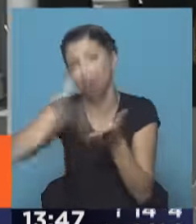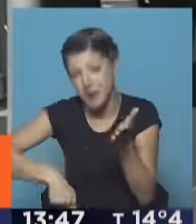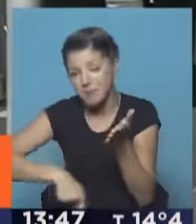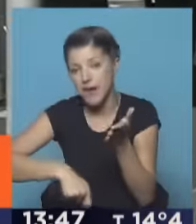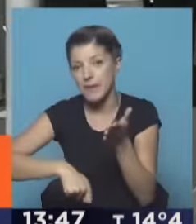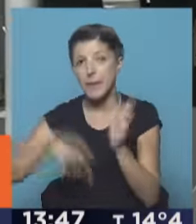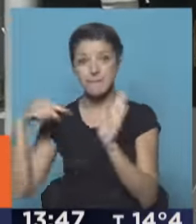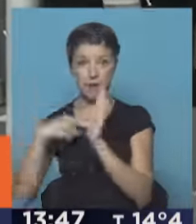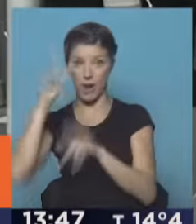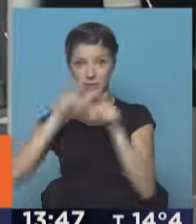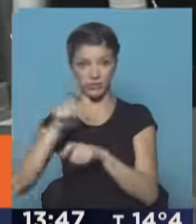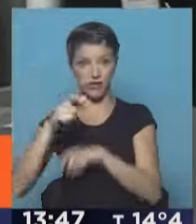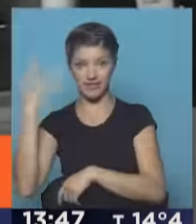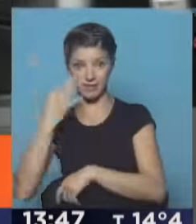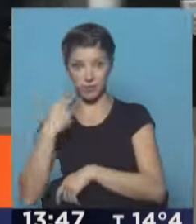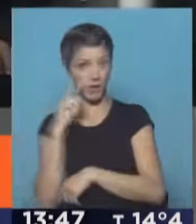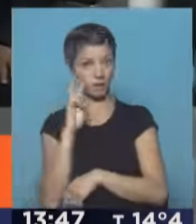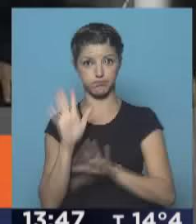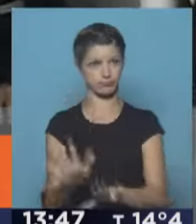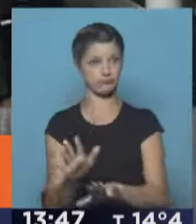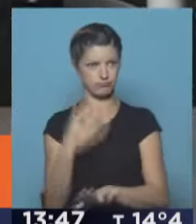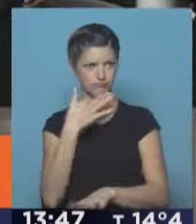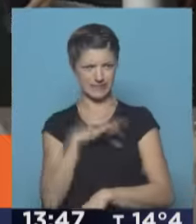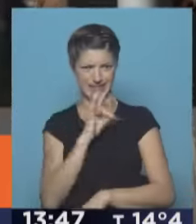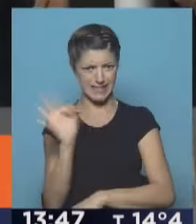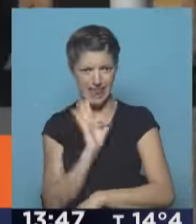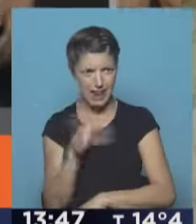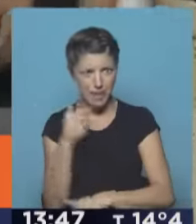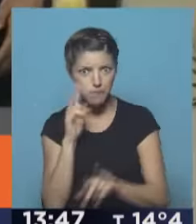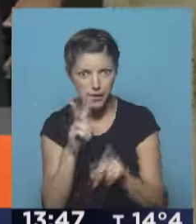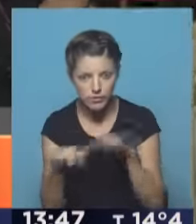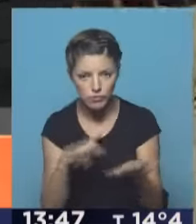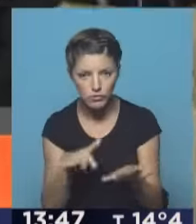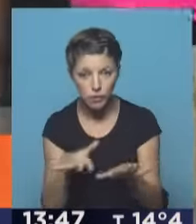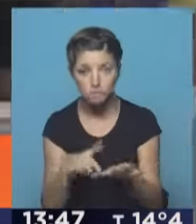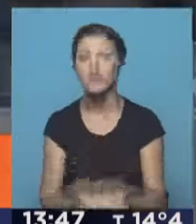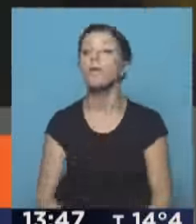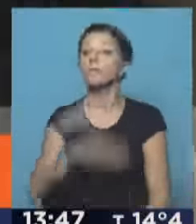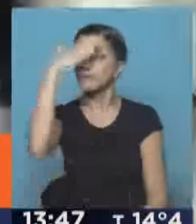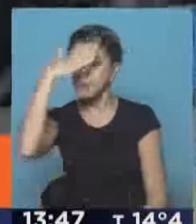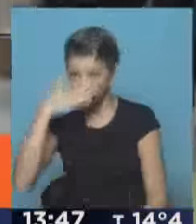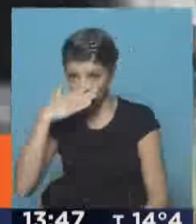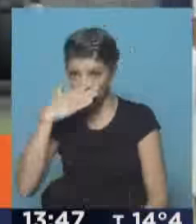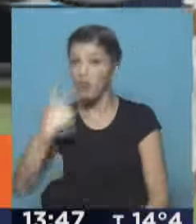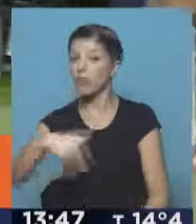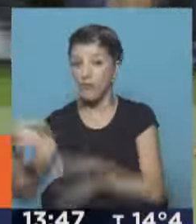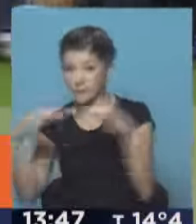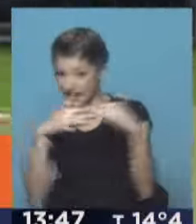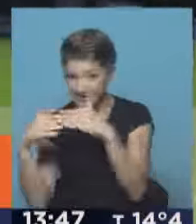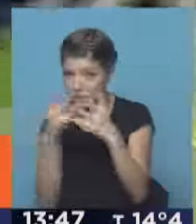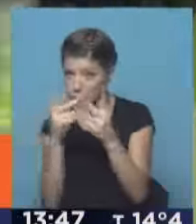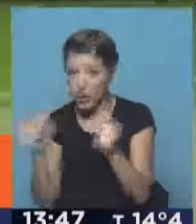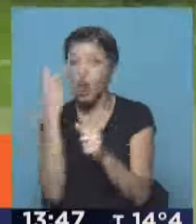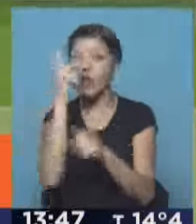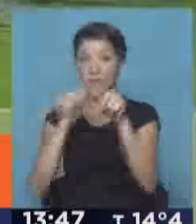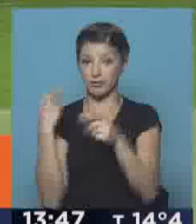la gente de seguridad no se movía, no entendían absolutamente qué es lo que había pasado. Sobre el final del partido volvió a ocurrir lo mismo con dos personas más